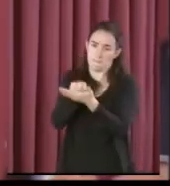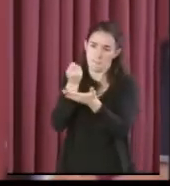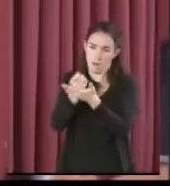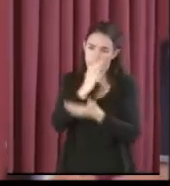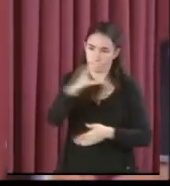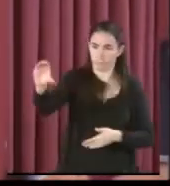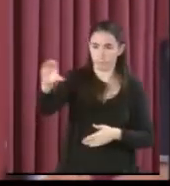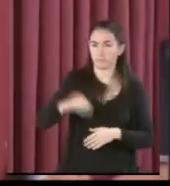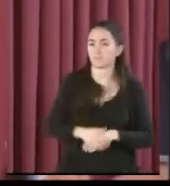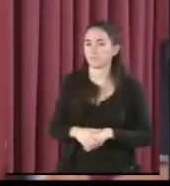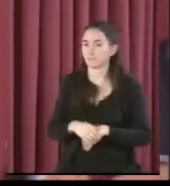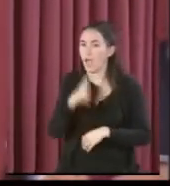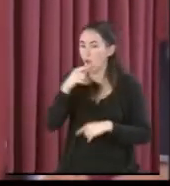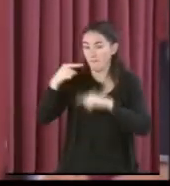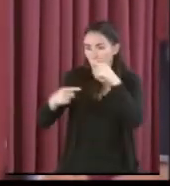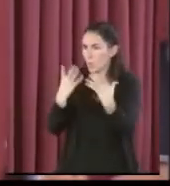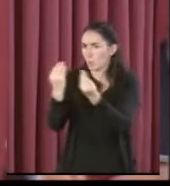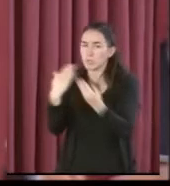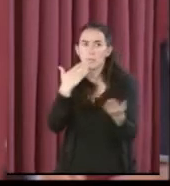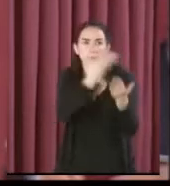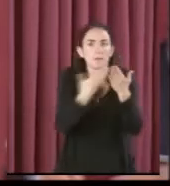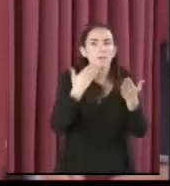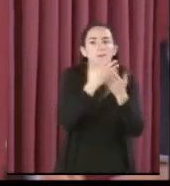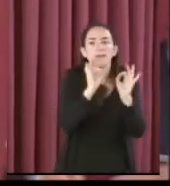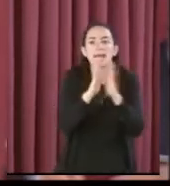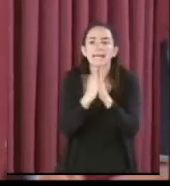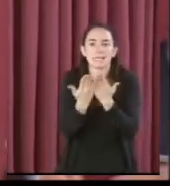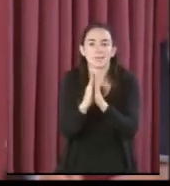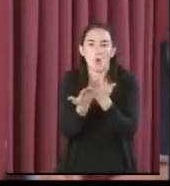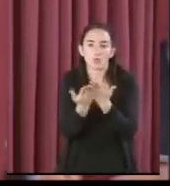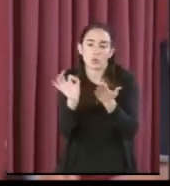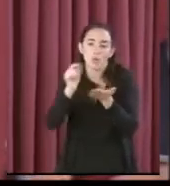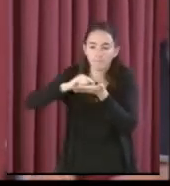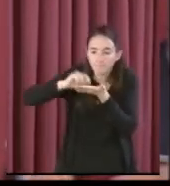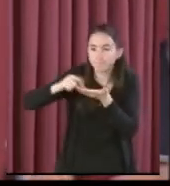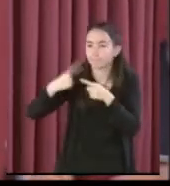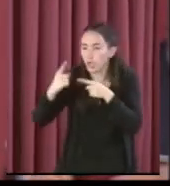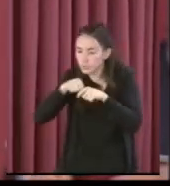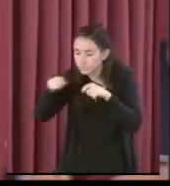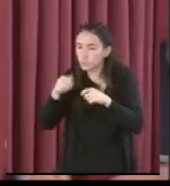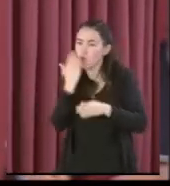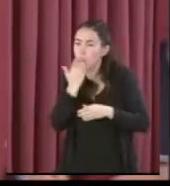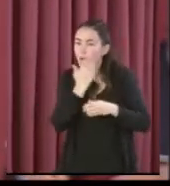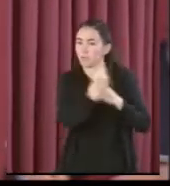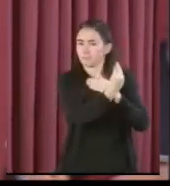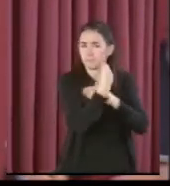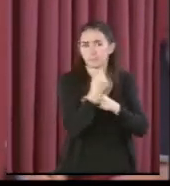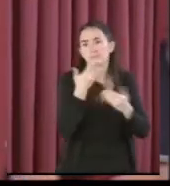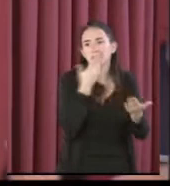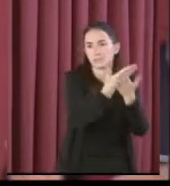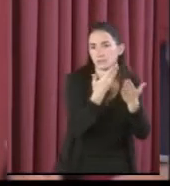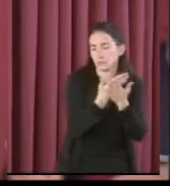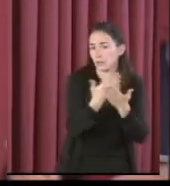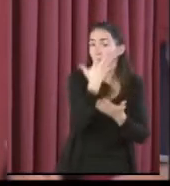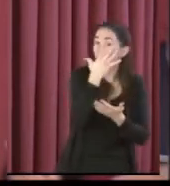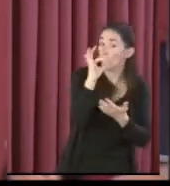podido solicitar este año las ayudas para adquisición de libros y material escolar, cuya cuantía se ha incrementado de 50 a